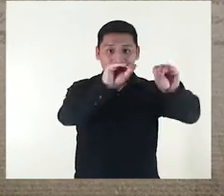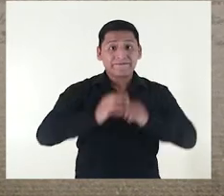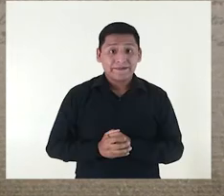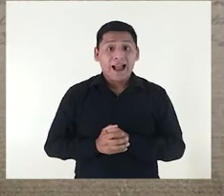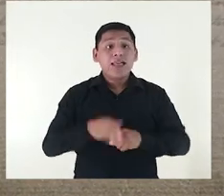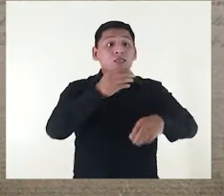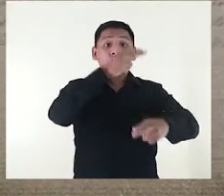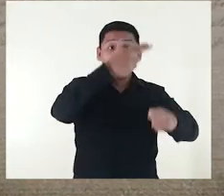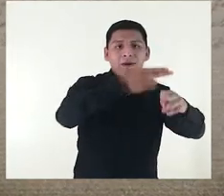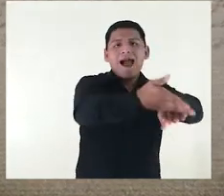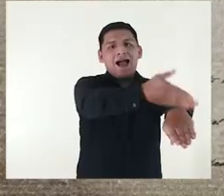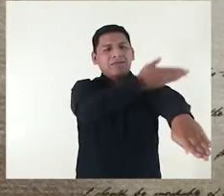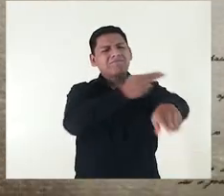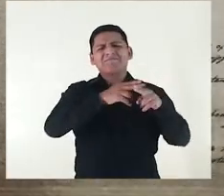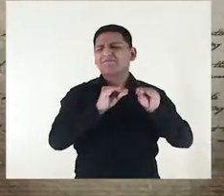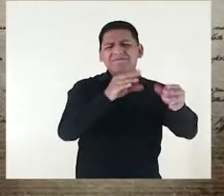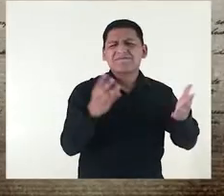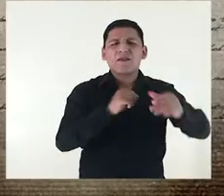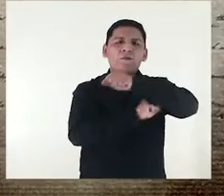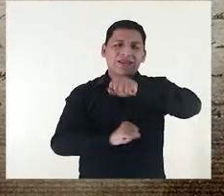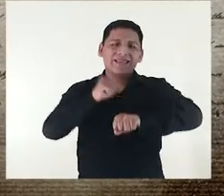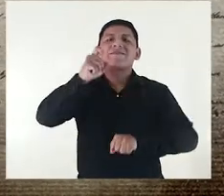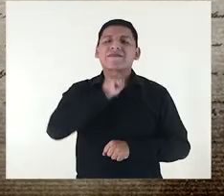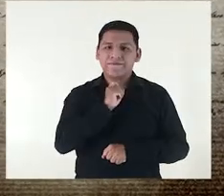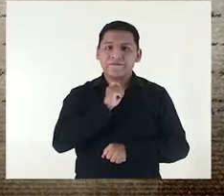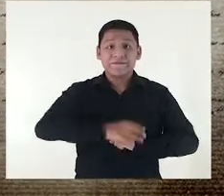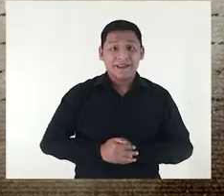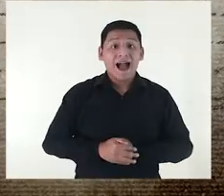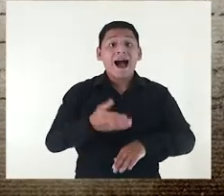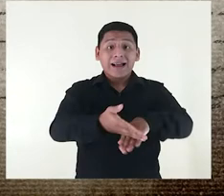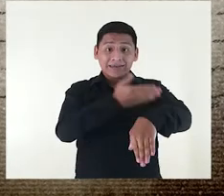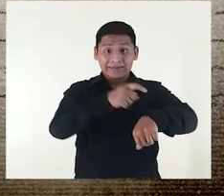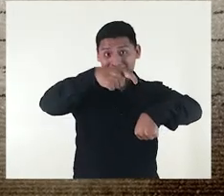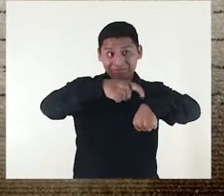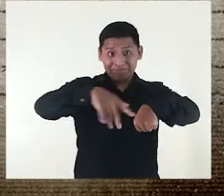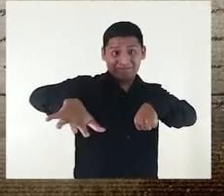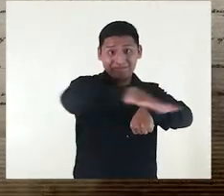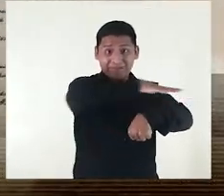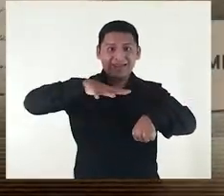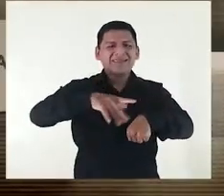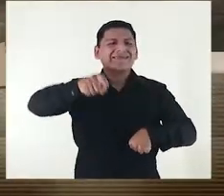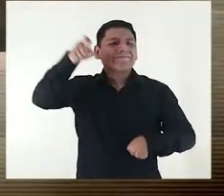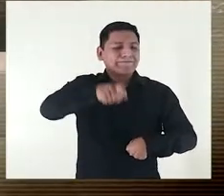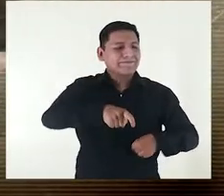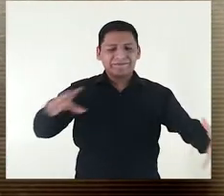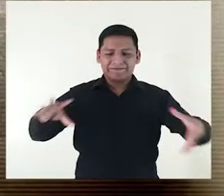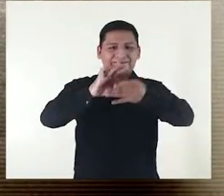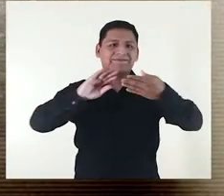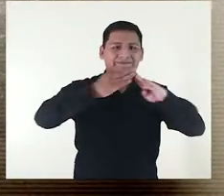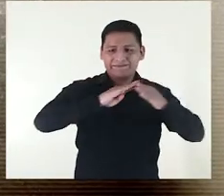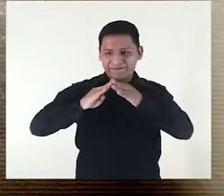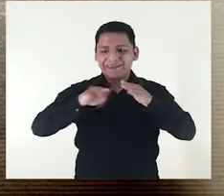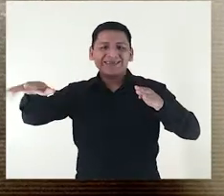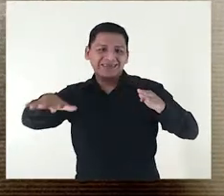popular del mismo. Antes de que el nombre se perenizara, simplemente se le llamó Puente de Fierro. Existía por esa época la necesidad de